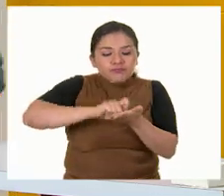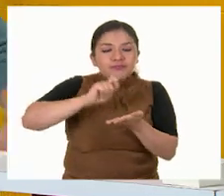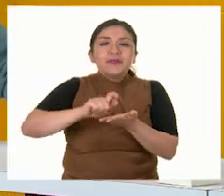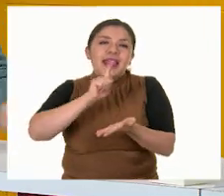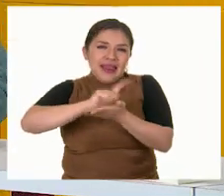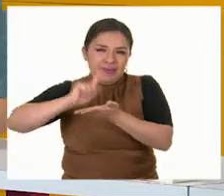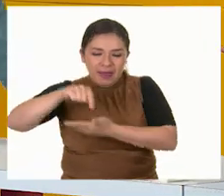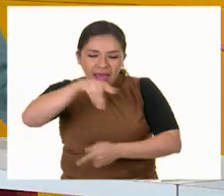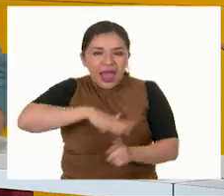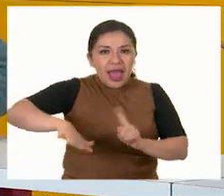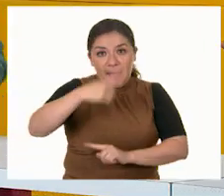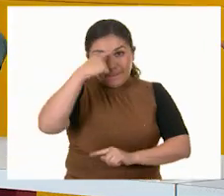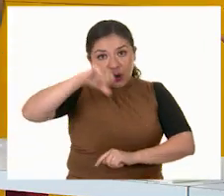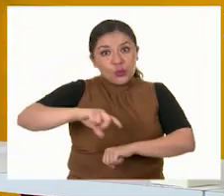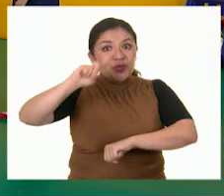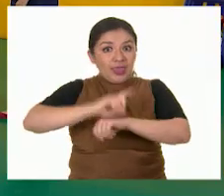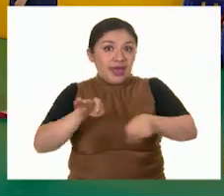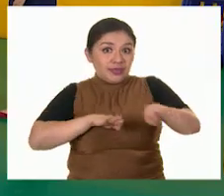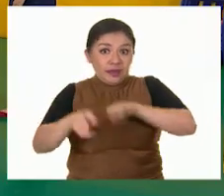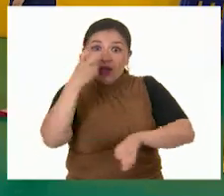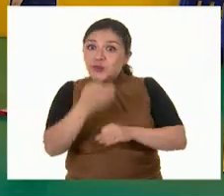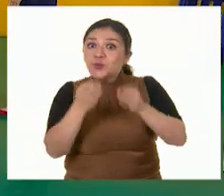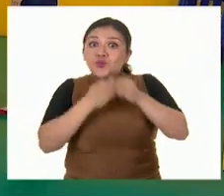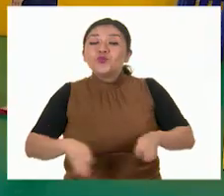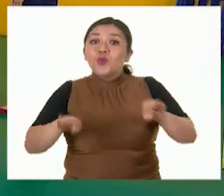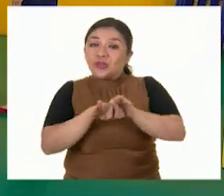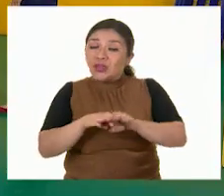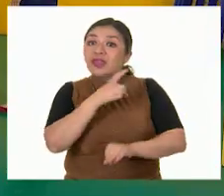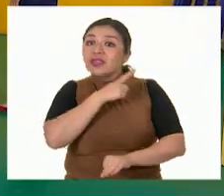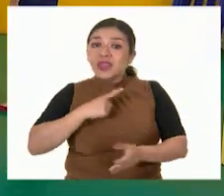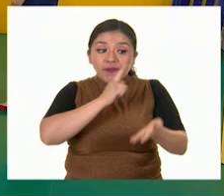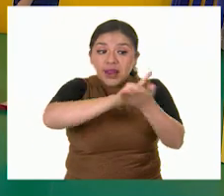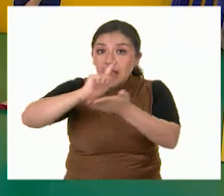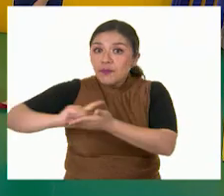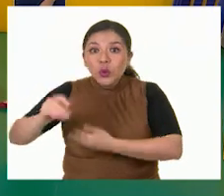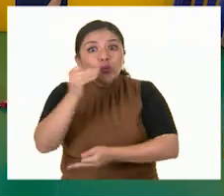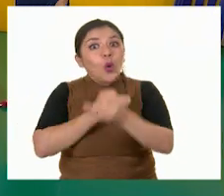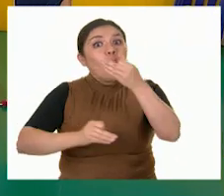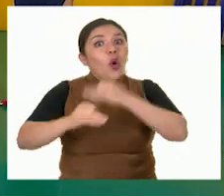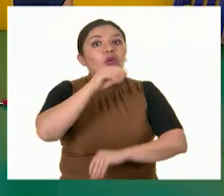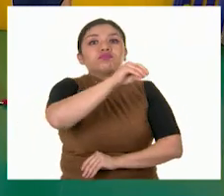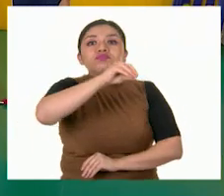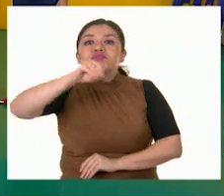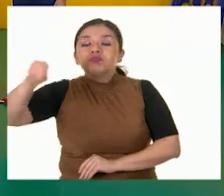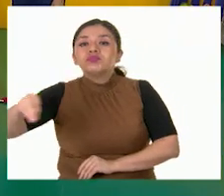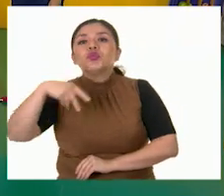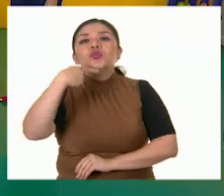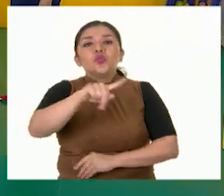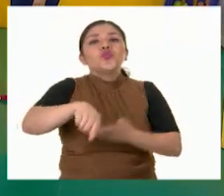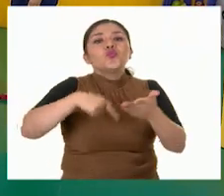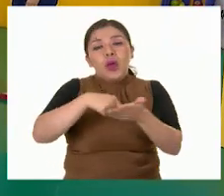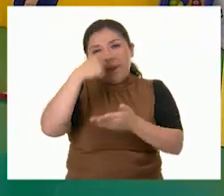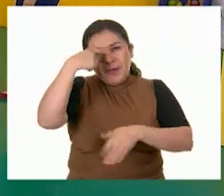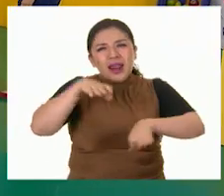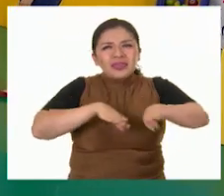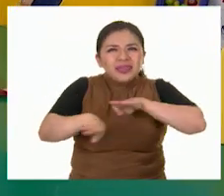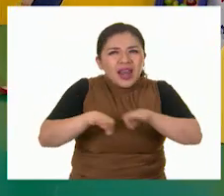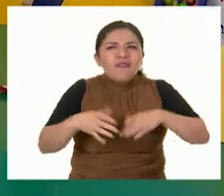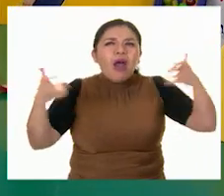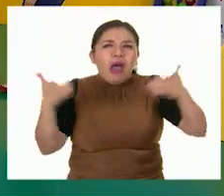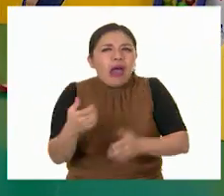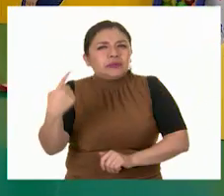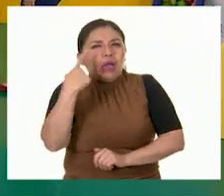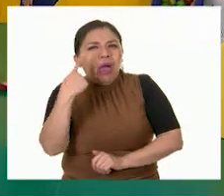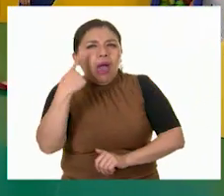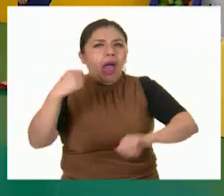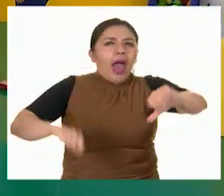limpiar aquí nuestra área de trabajo, Yesenia, porque es muy importante mantener limpias todos nuestros lugares de trabajo donde